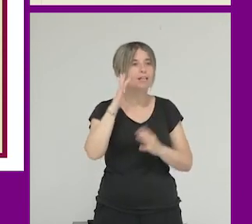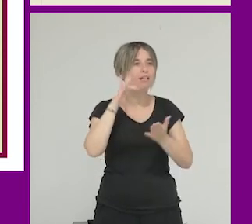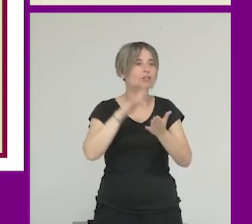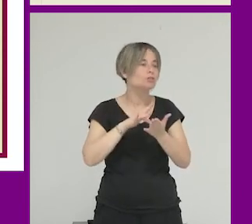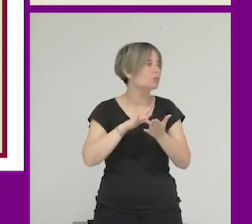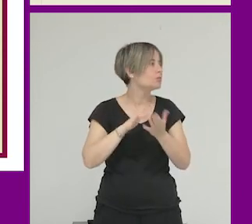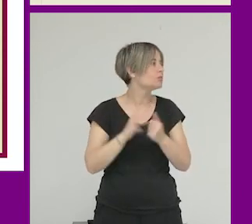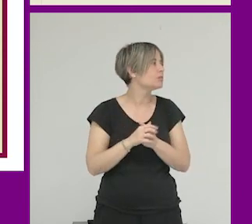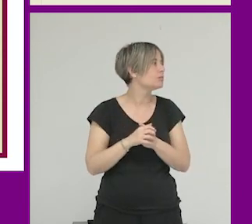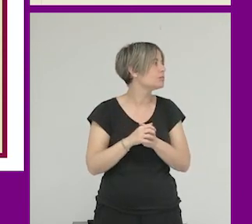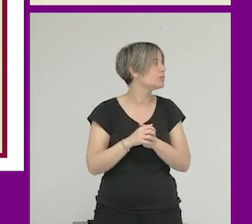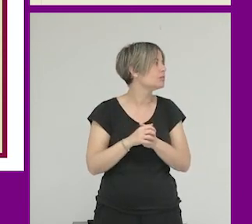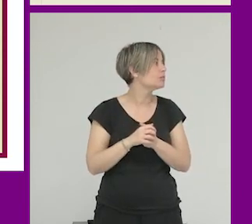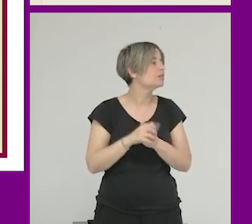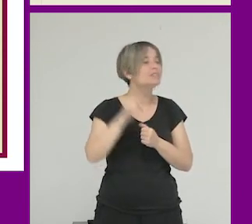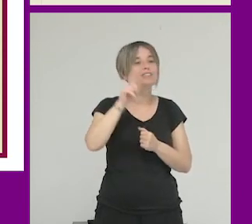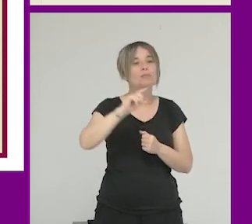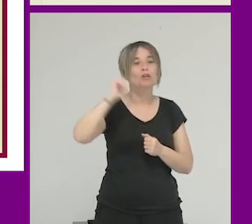gisa.